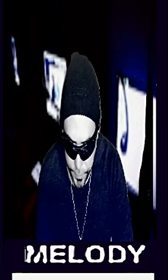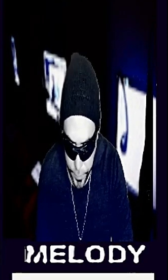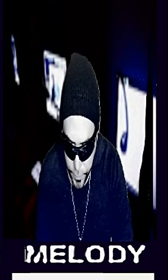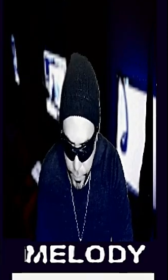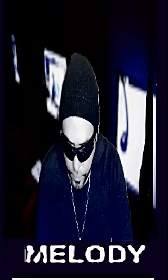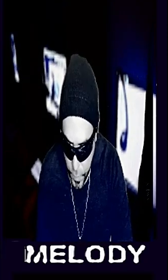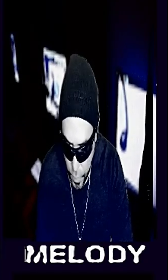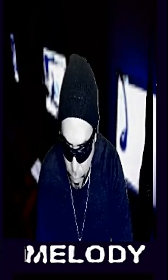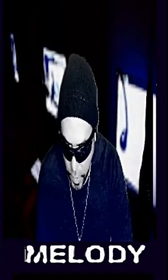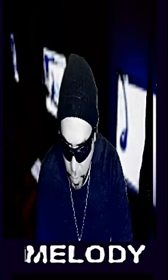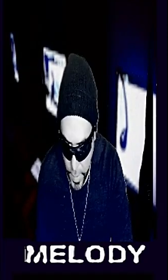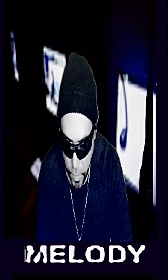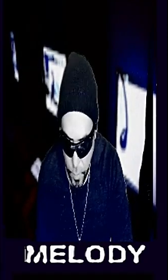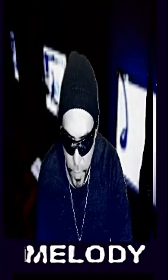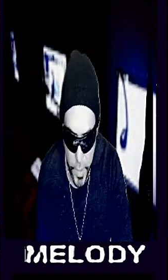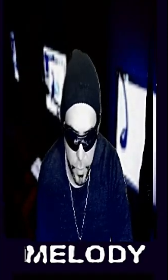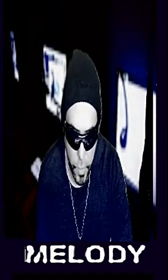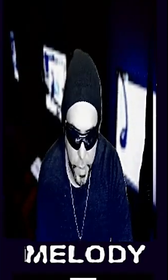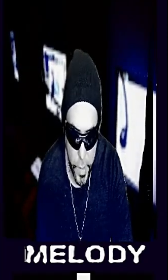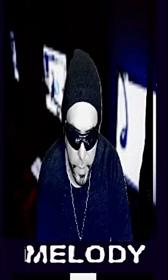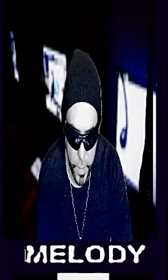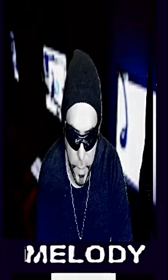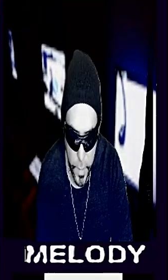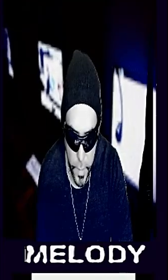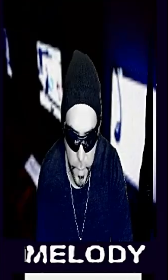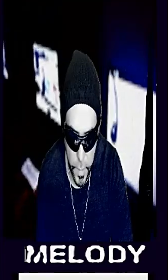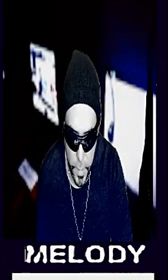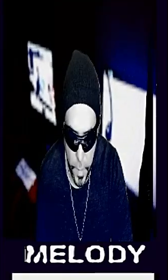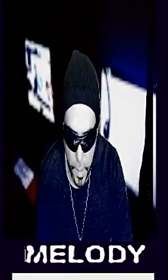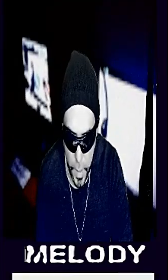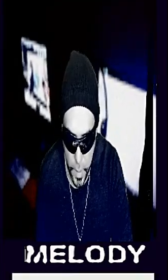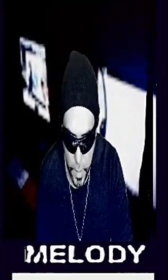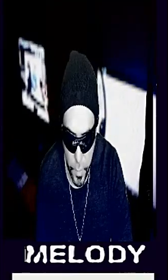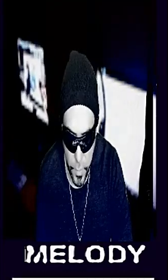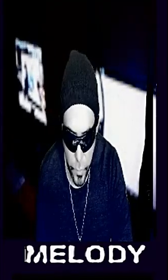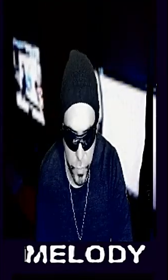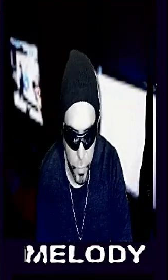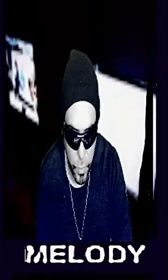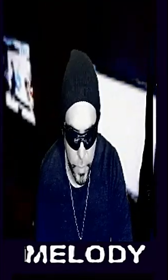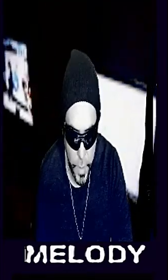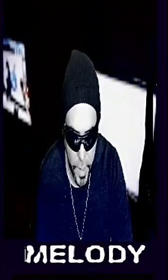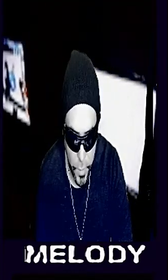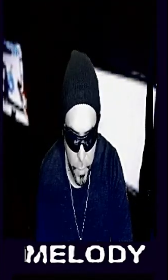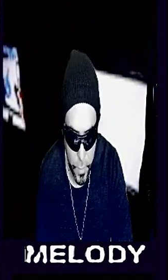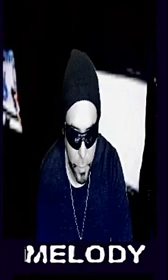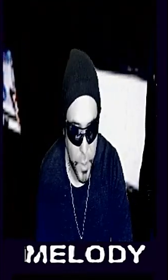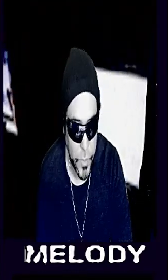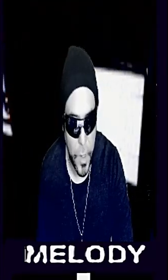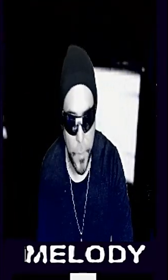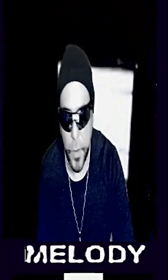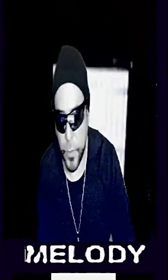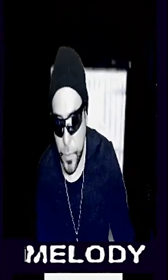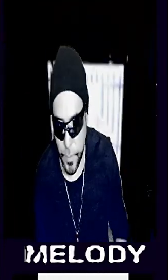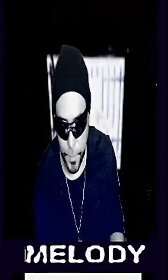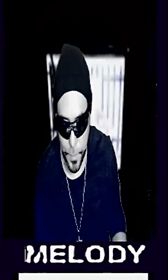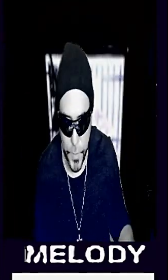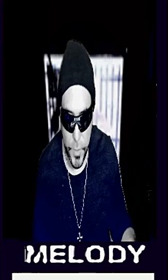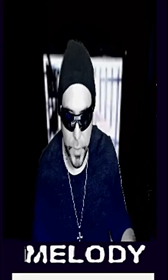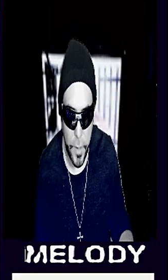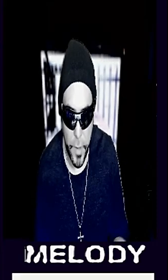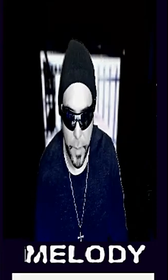Manuel, una obra como la que no hay alrededor de nuestro globo terráqueo de color azul,